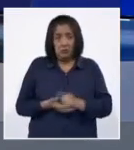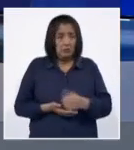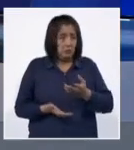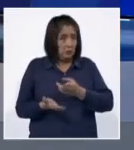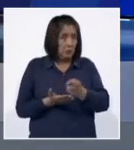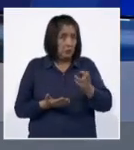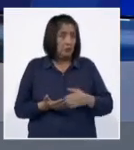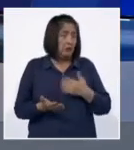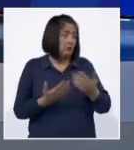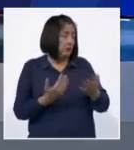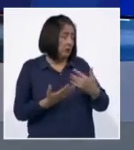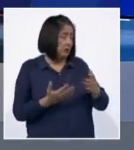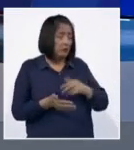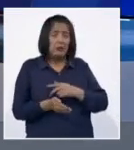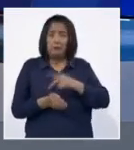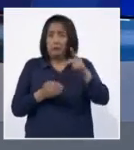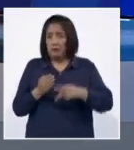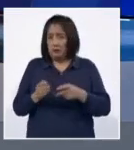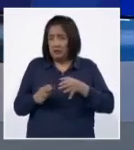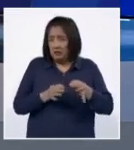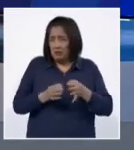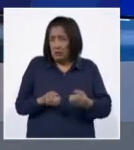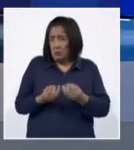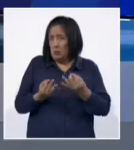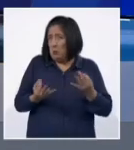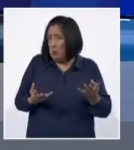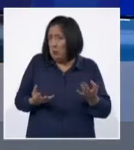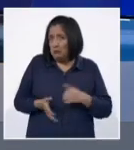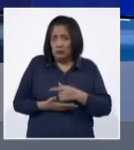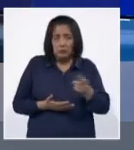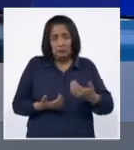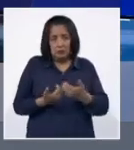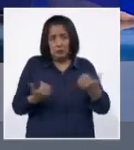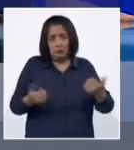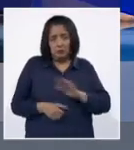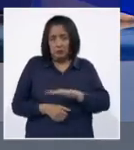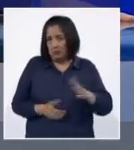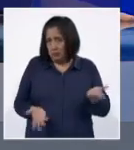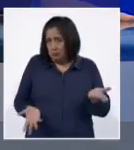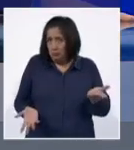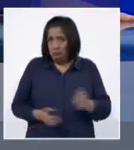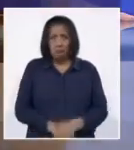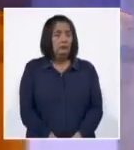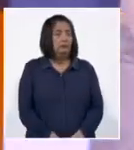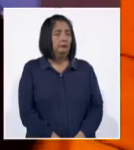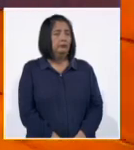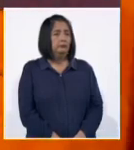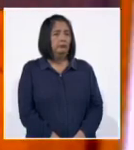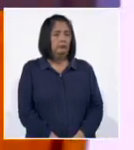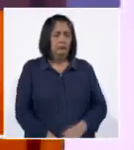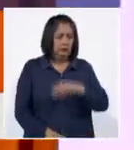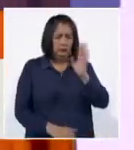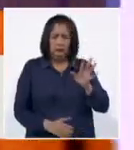manera correcta. Vamos a ver especialistas que nos expliquen un poquito con respecto a cuánto se le debe dar en el caso de una separación a los niños que están de por medio. Nunca